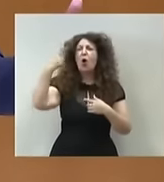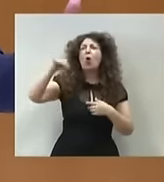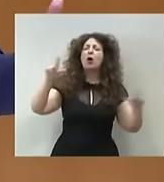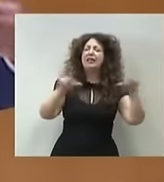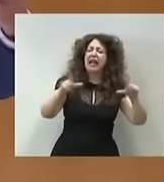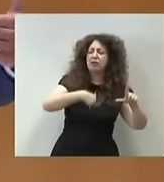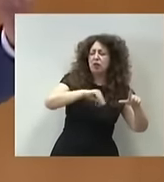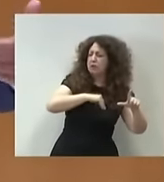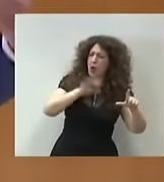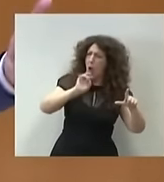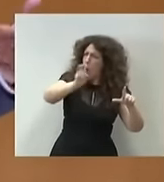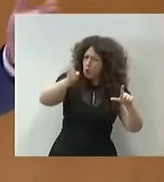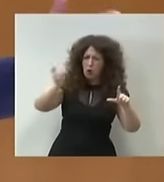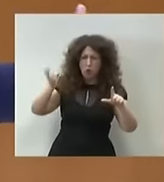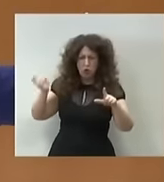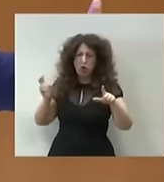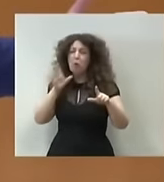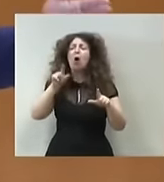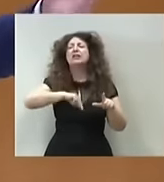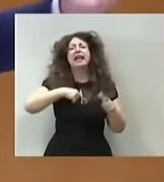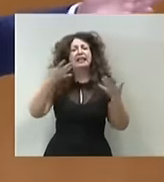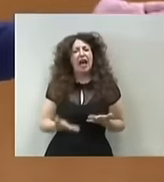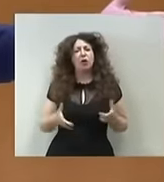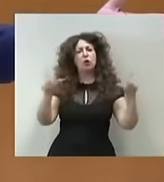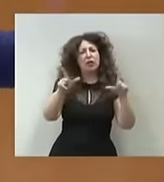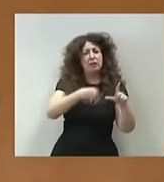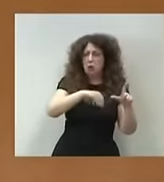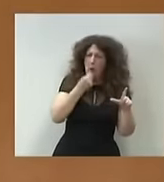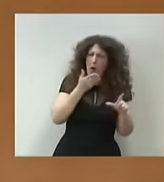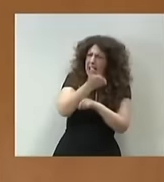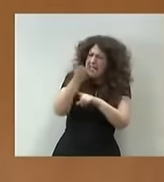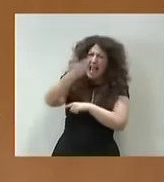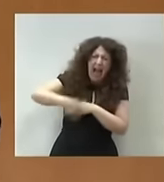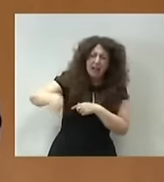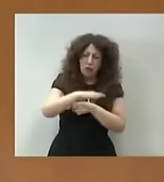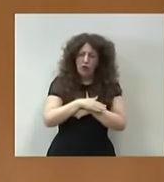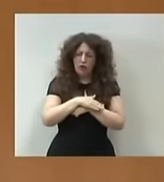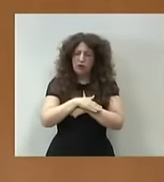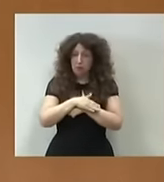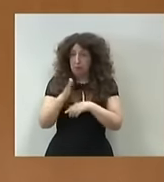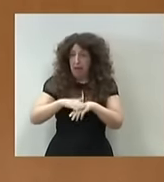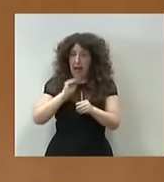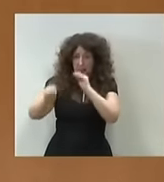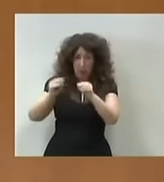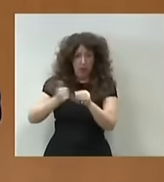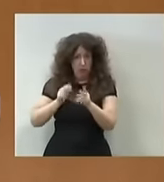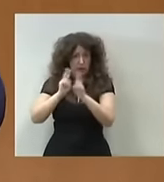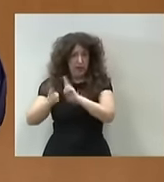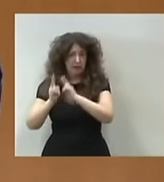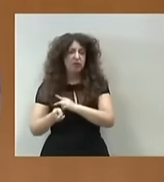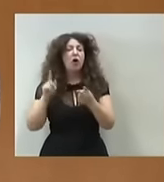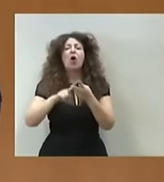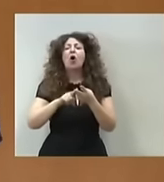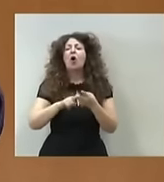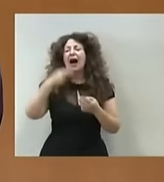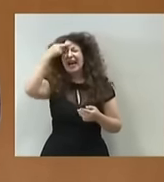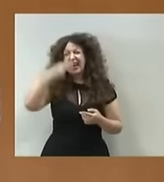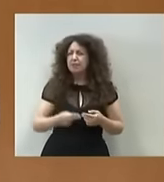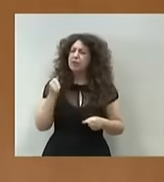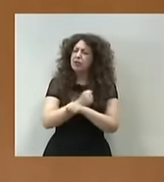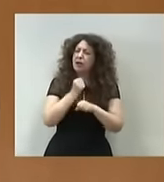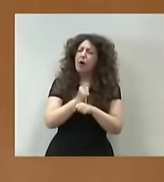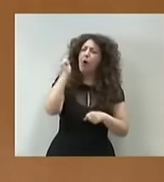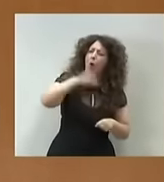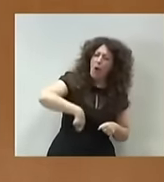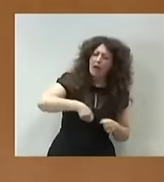medios de comunicación a los cuales ustedes se sienten mucho más a gusto? ¿Por qué no van a todos los medios de comunicación y contestan las preguntas? O tercero, ¿por qué no respetan el trabajo de los jueces y de los